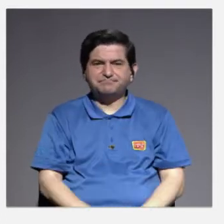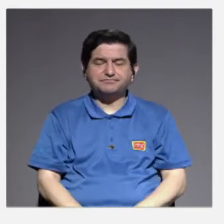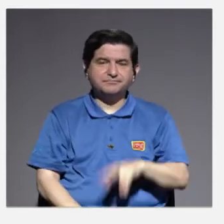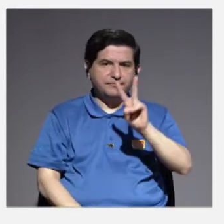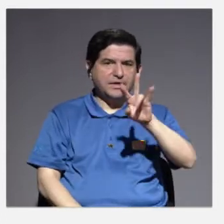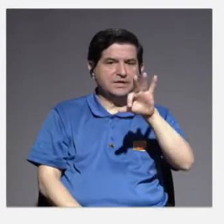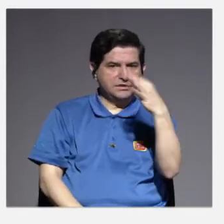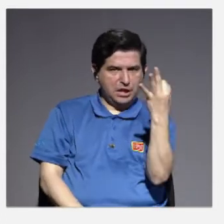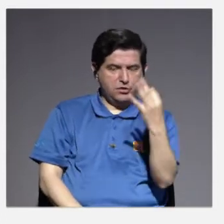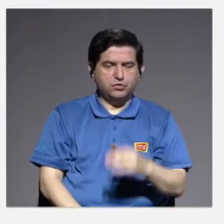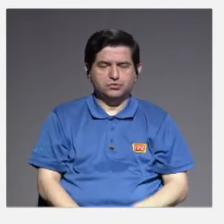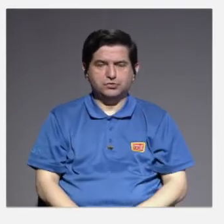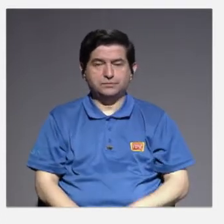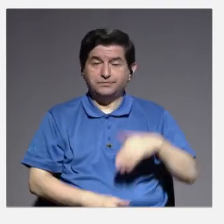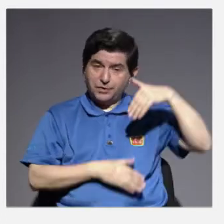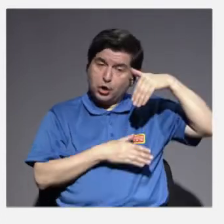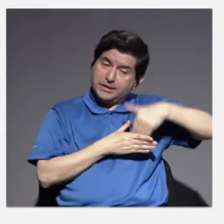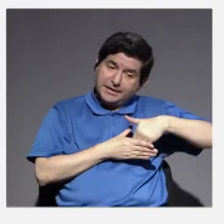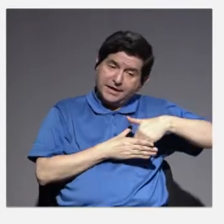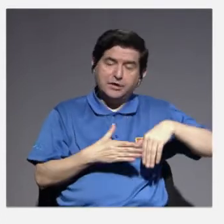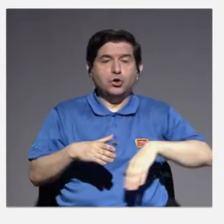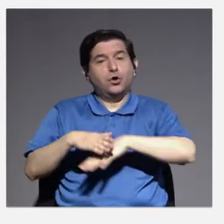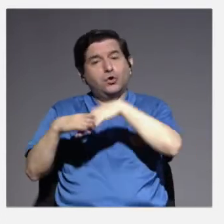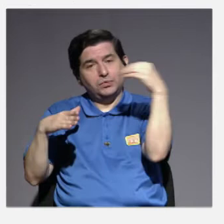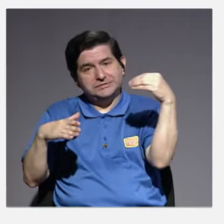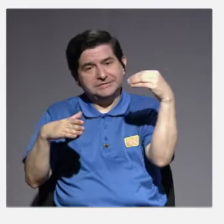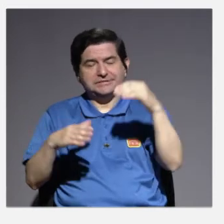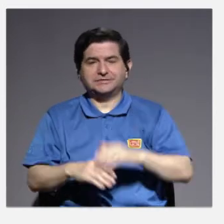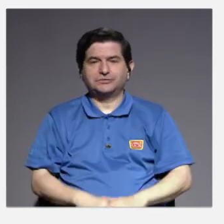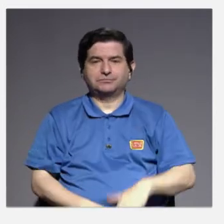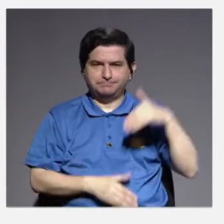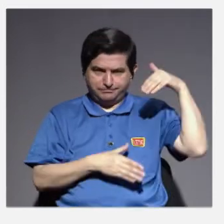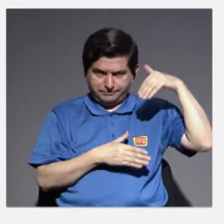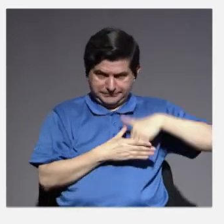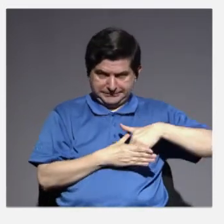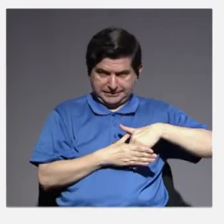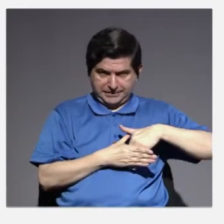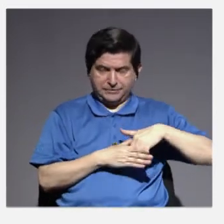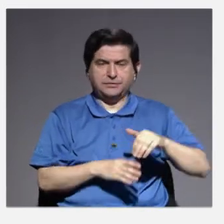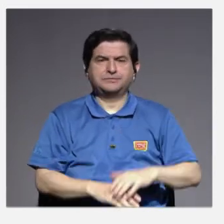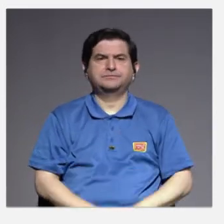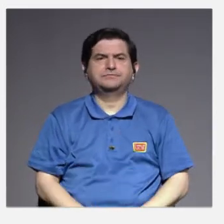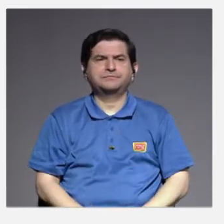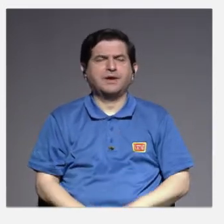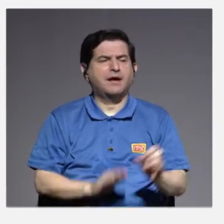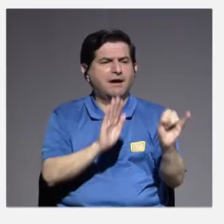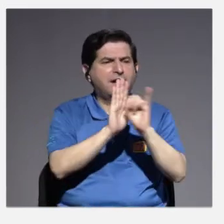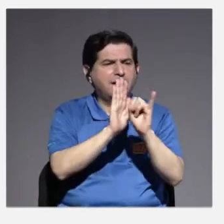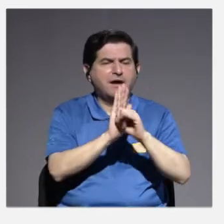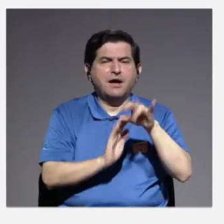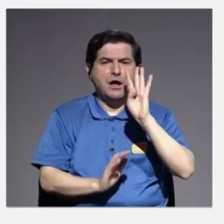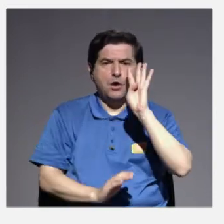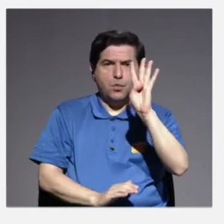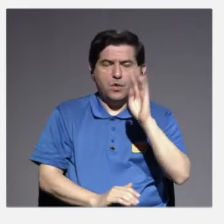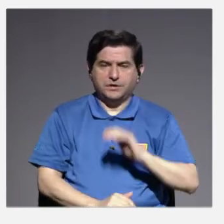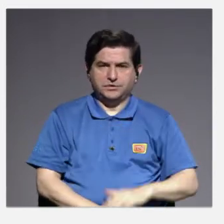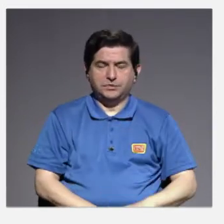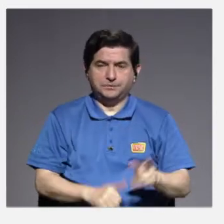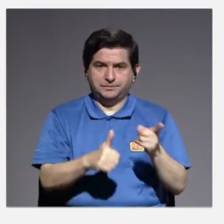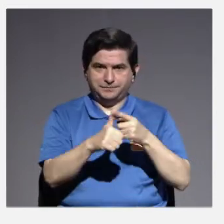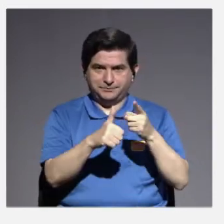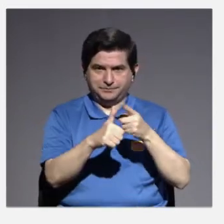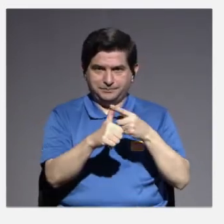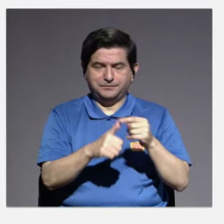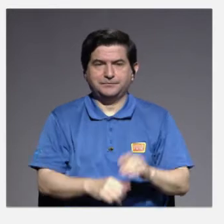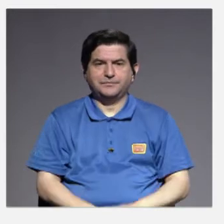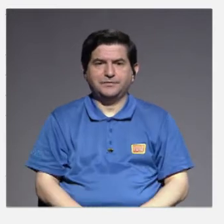dos formas, ya sea factores internos o factores externos. En los factores internos podemos identificar 4 básicamente. El primero de ellos